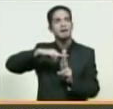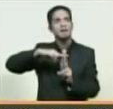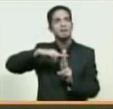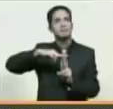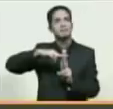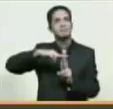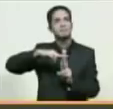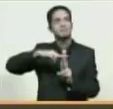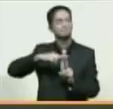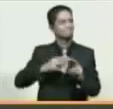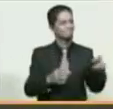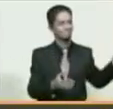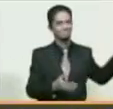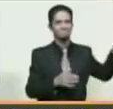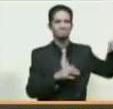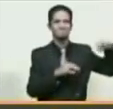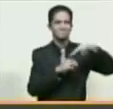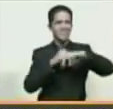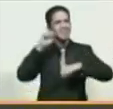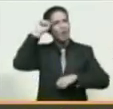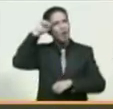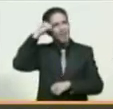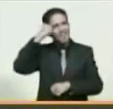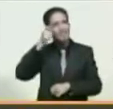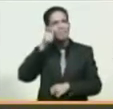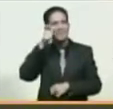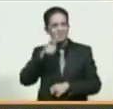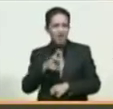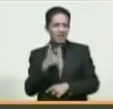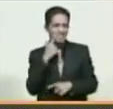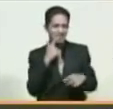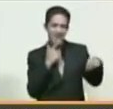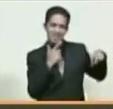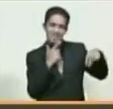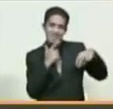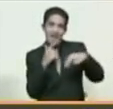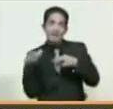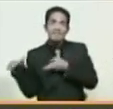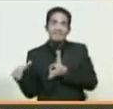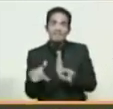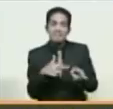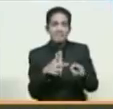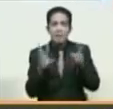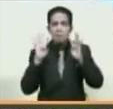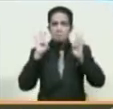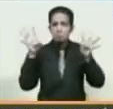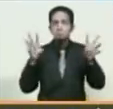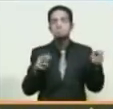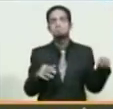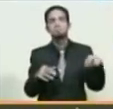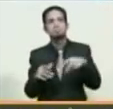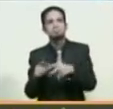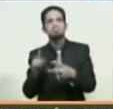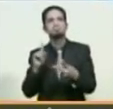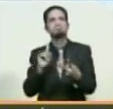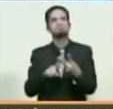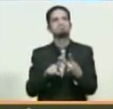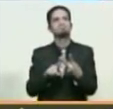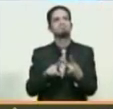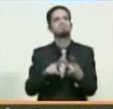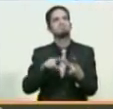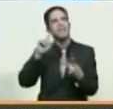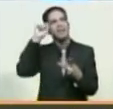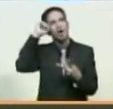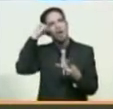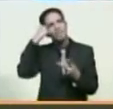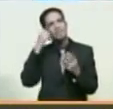ríos, montañas, para ir a ejercer su derecho al voto. Nos acompañan todas las